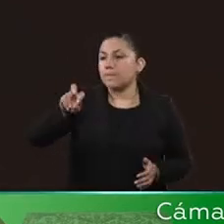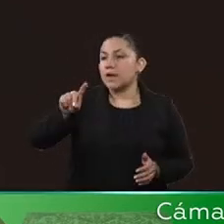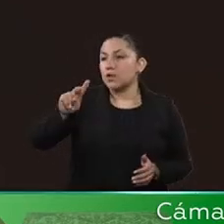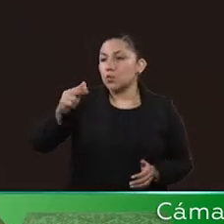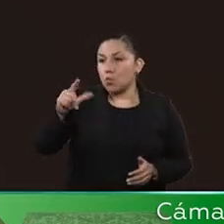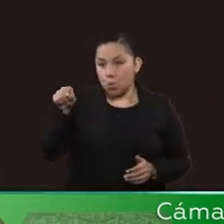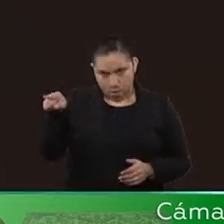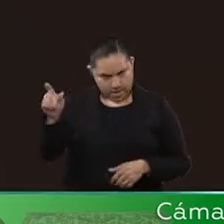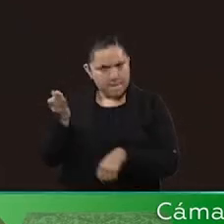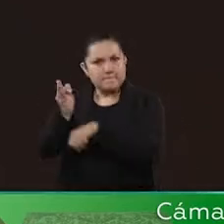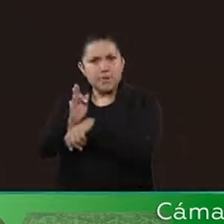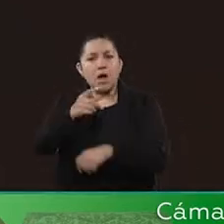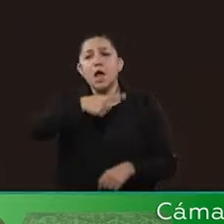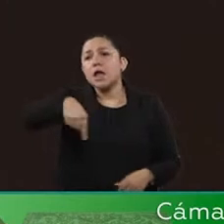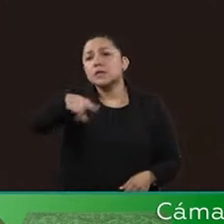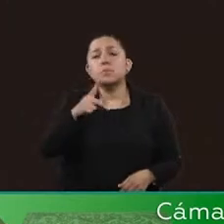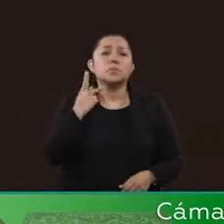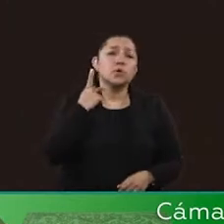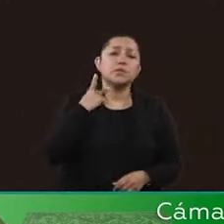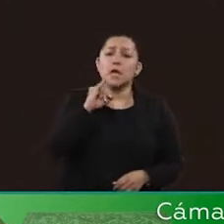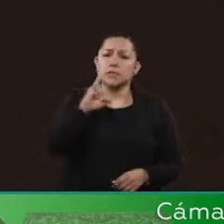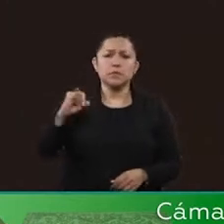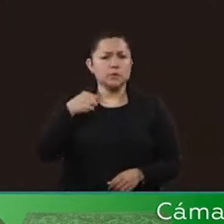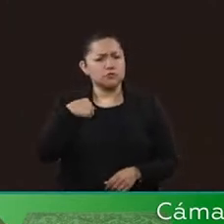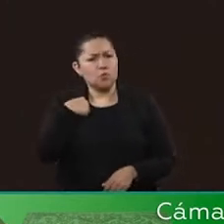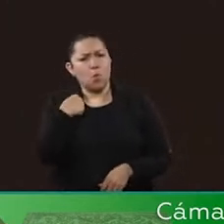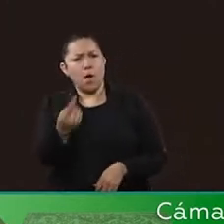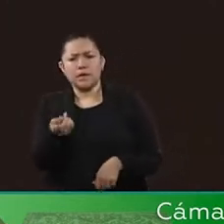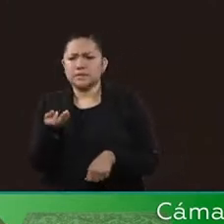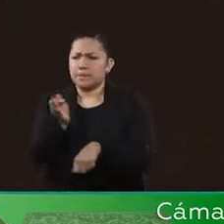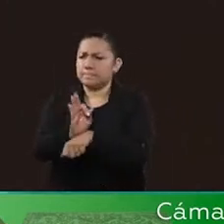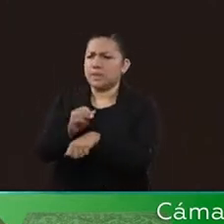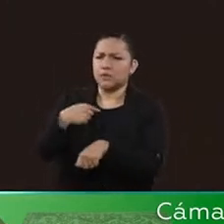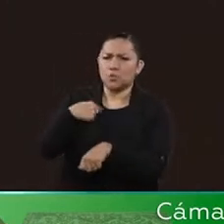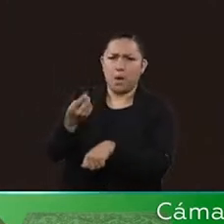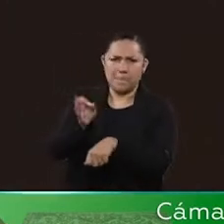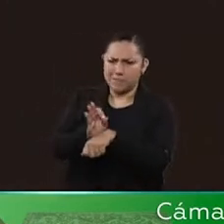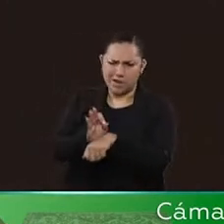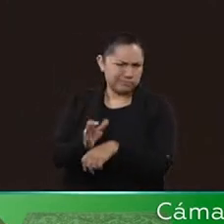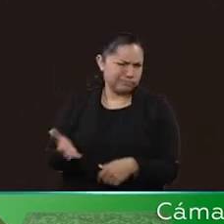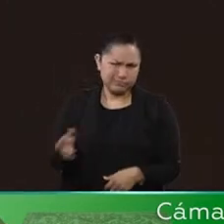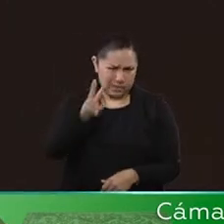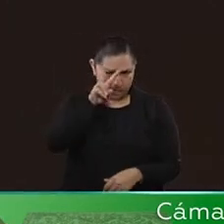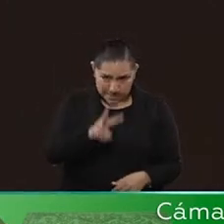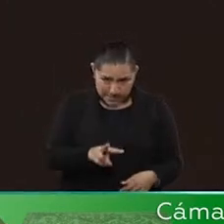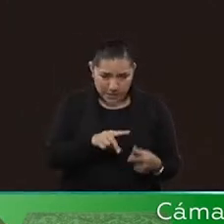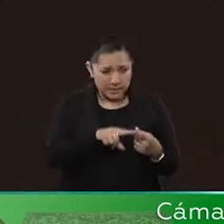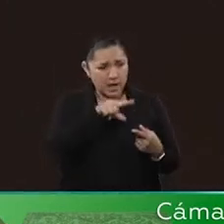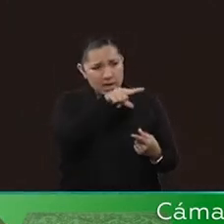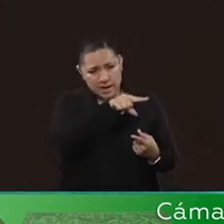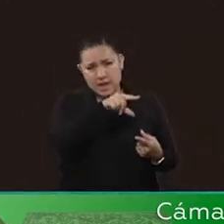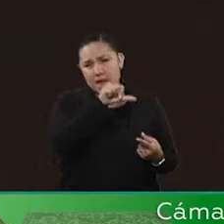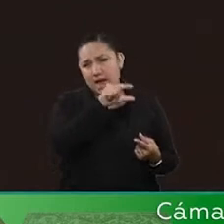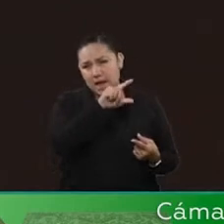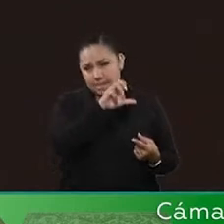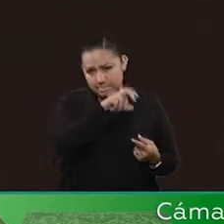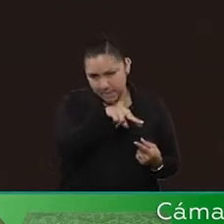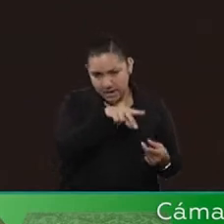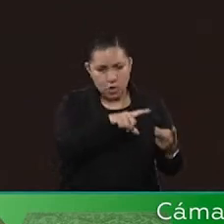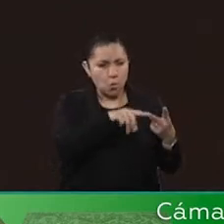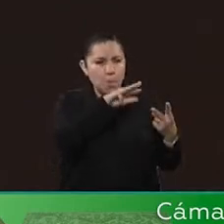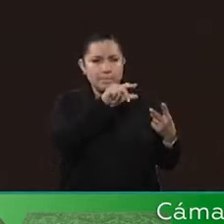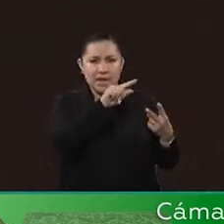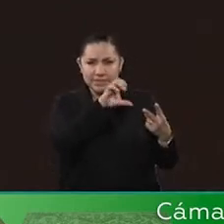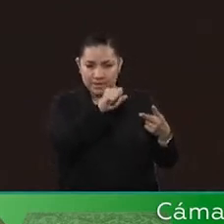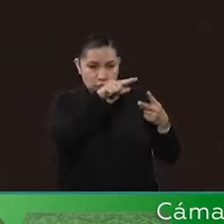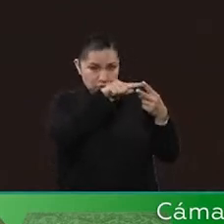reivindicar. Esas otras izquierdas son ahora imitadores de Miguel Alemán o de López Mateos, aunque sea solo